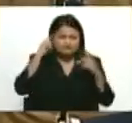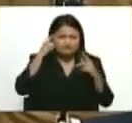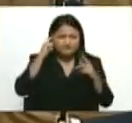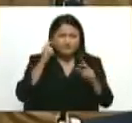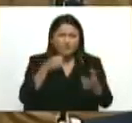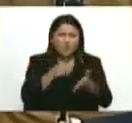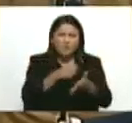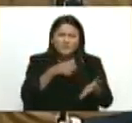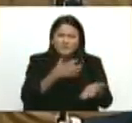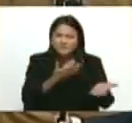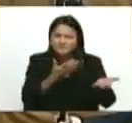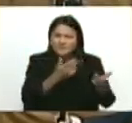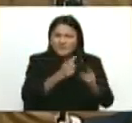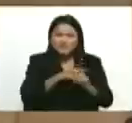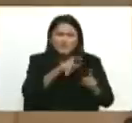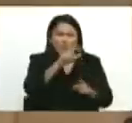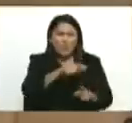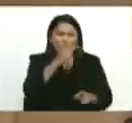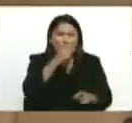un golpe contra alguien